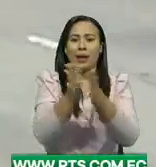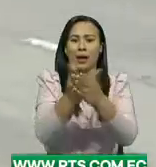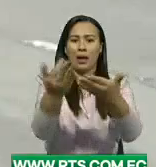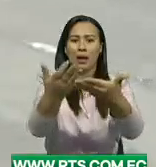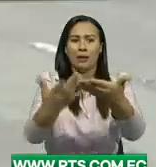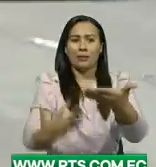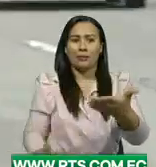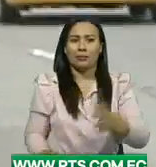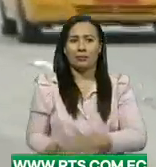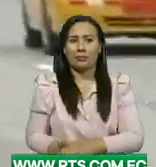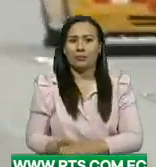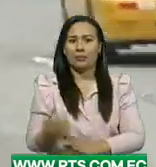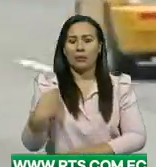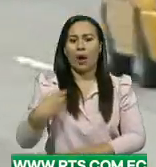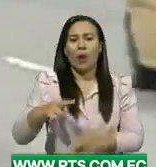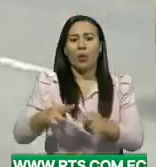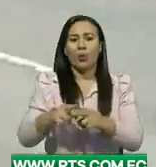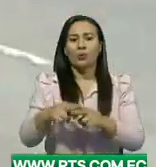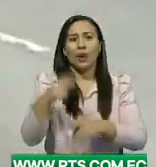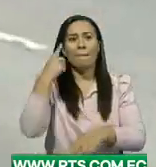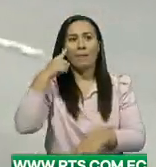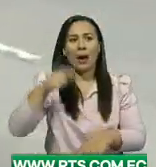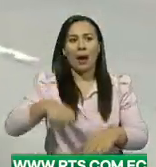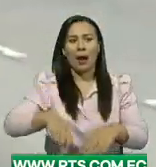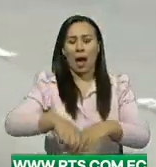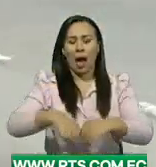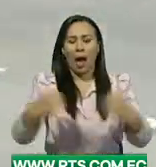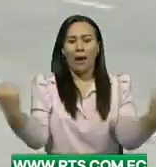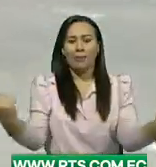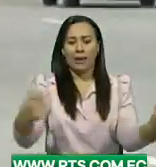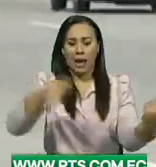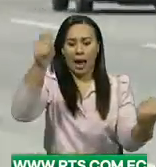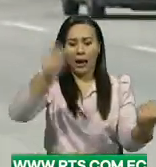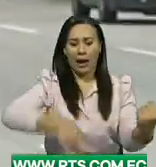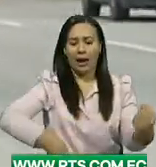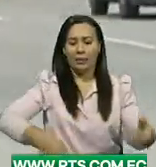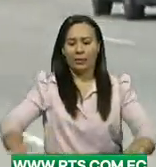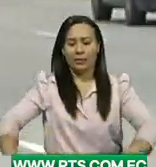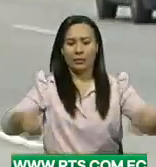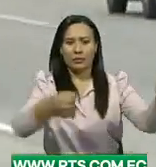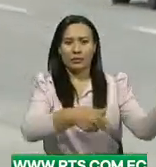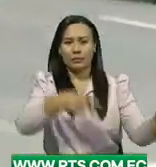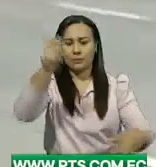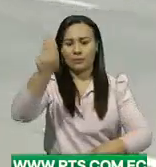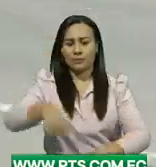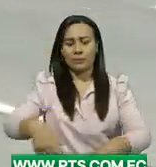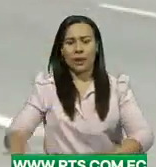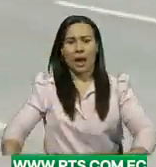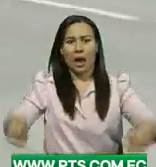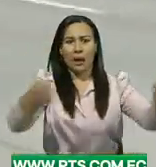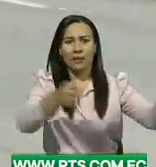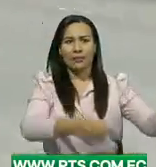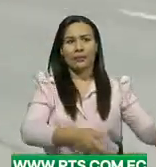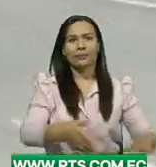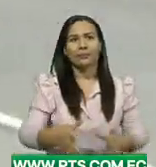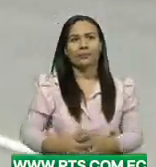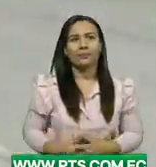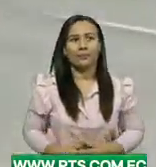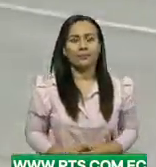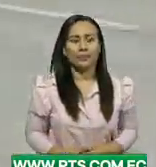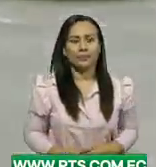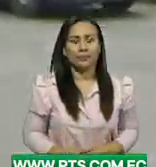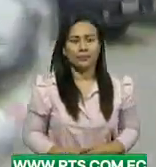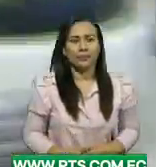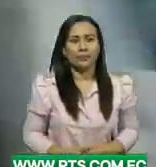y ese objeto lo utiliza para abrir los cartones con la mercadería. Informó José